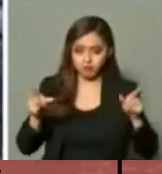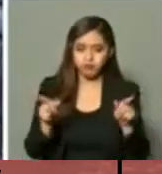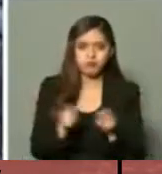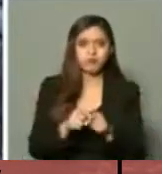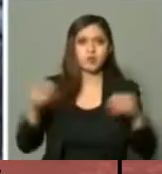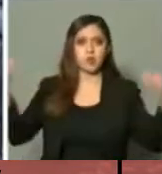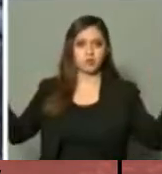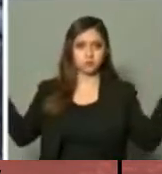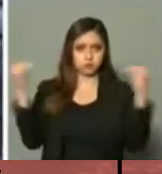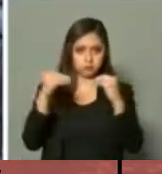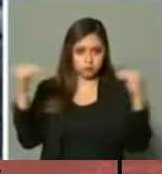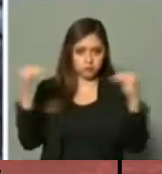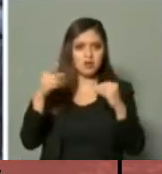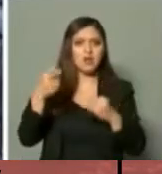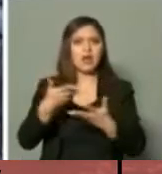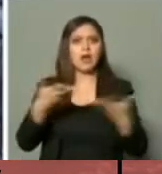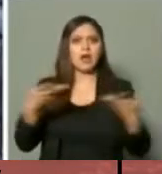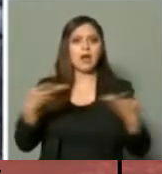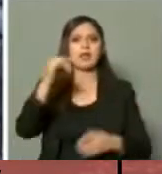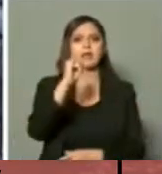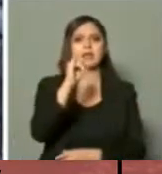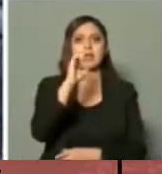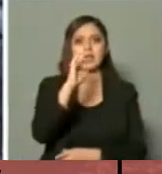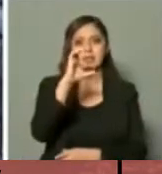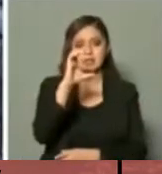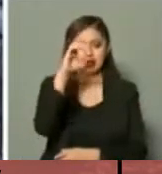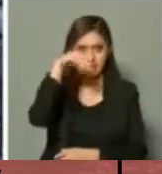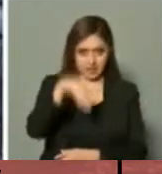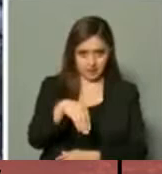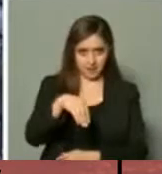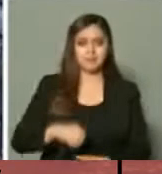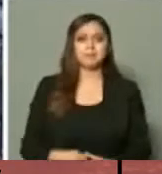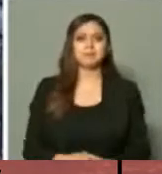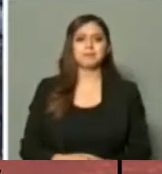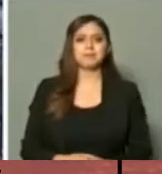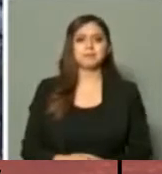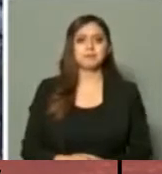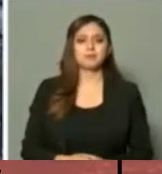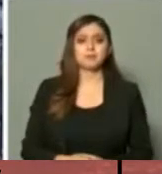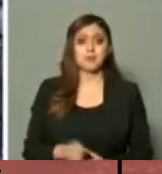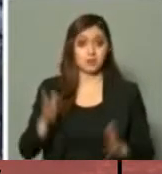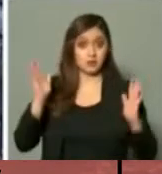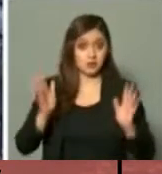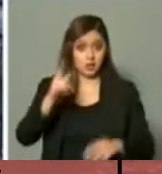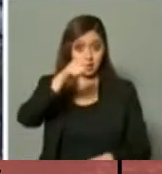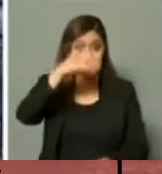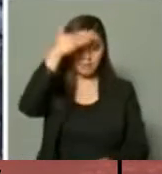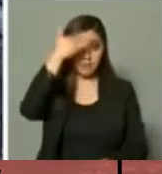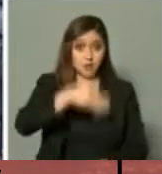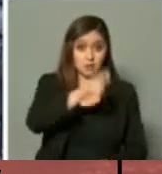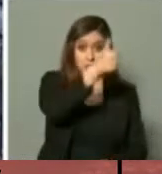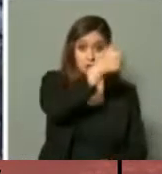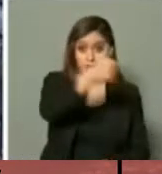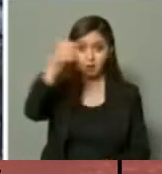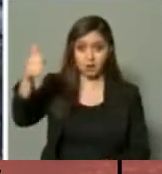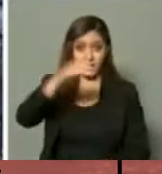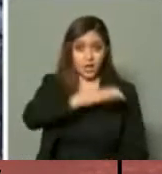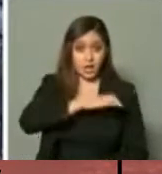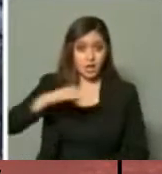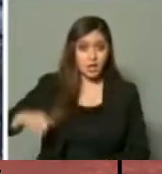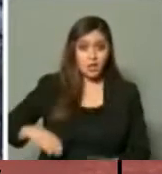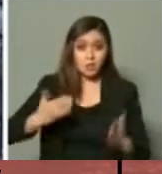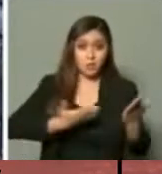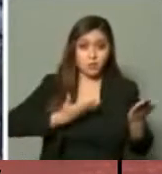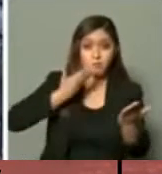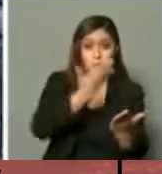de este debate organizado por el Instituto Electoral de la Ciudad de México. Hemos escuchado los planteamientos de las y los candidatos